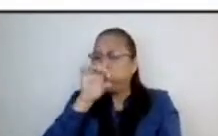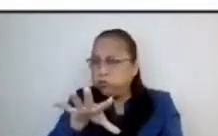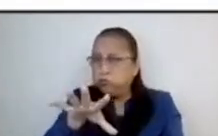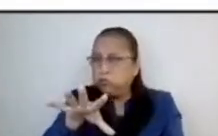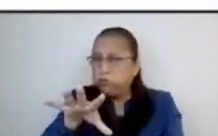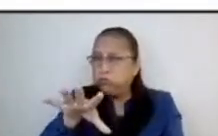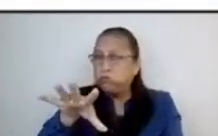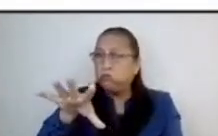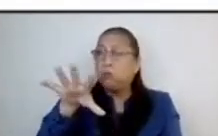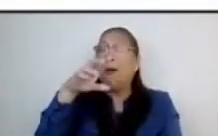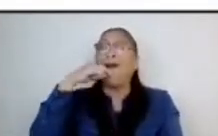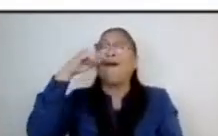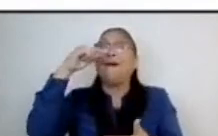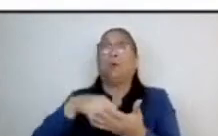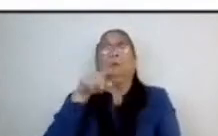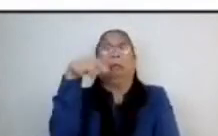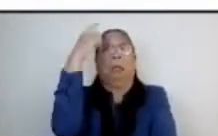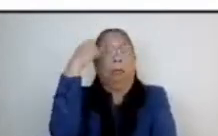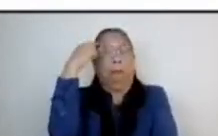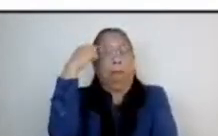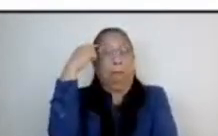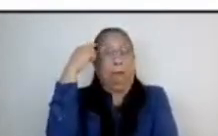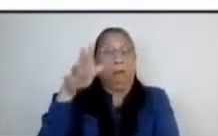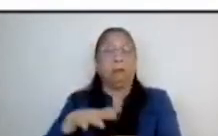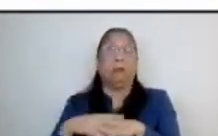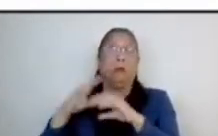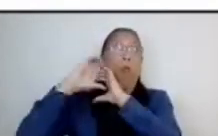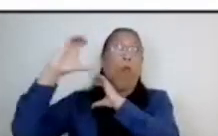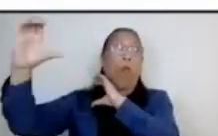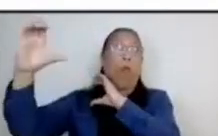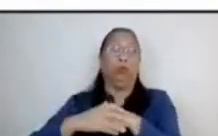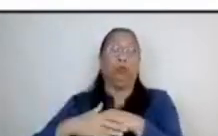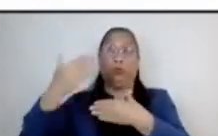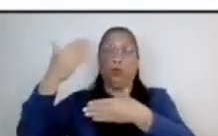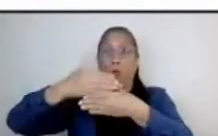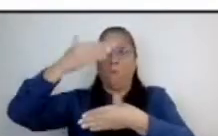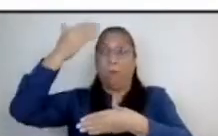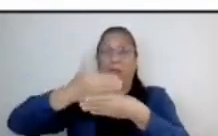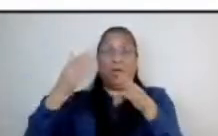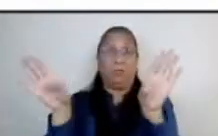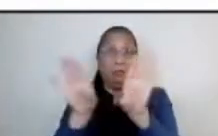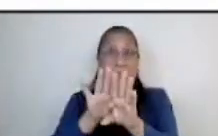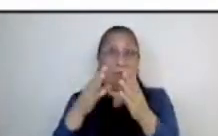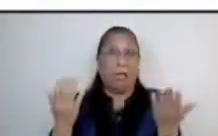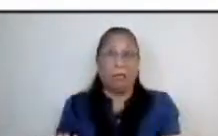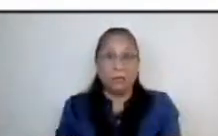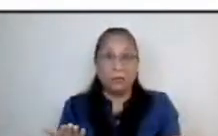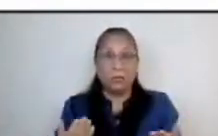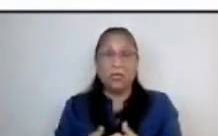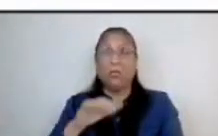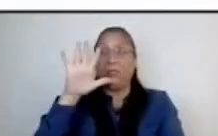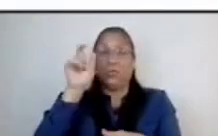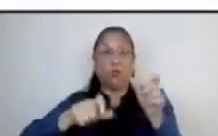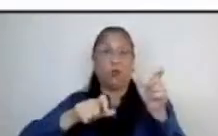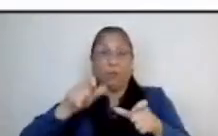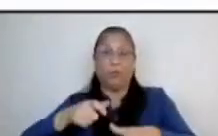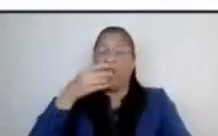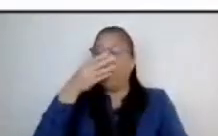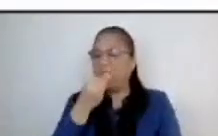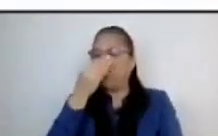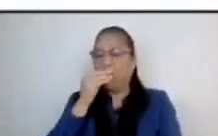cantidad. Entonces, imagínense en un transporte público con las ventanas cerradas, 5 personas que estén resfriadas y